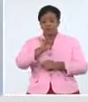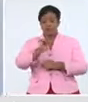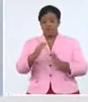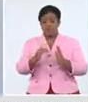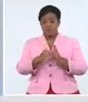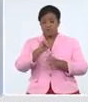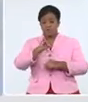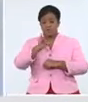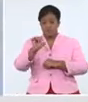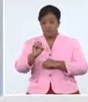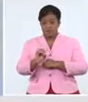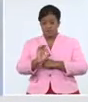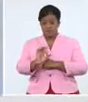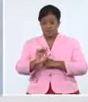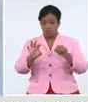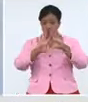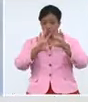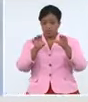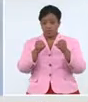900.960,